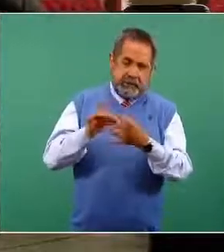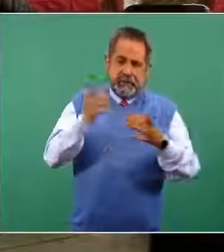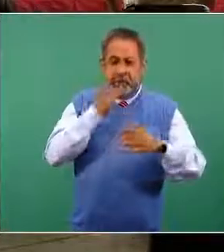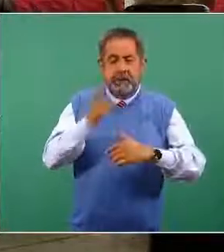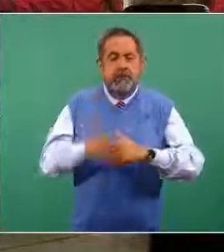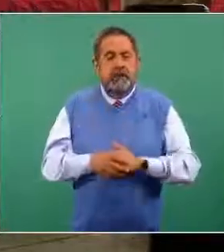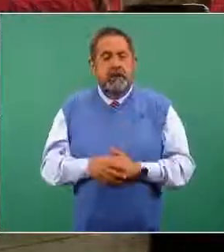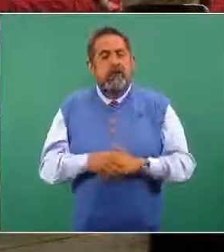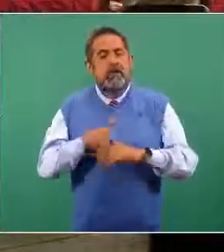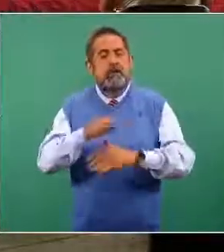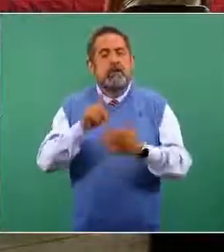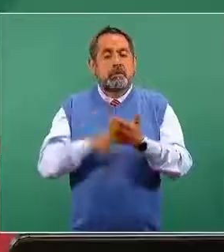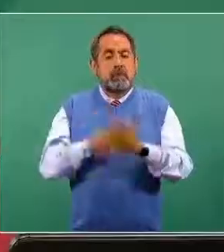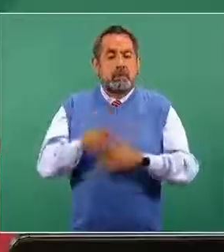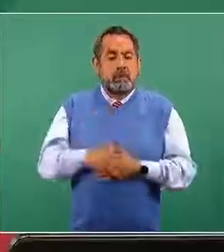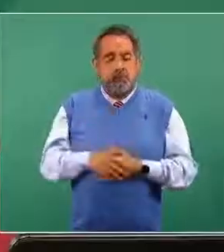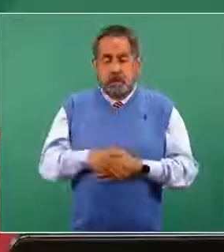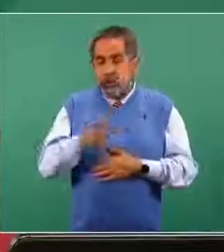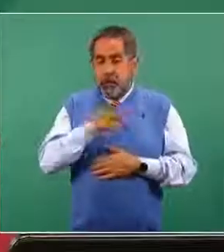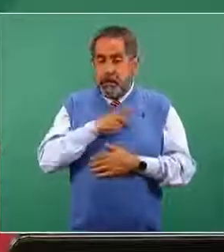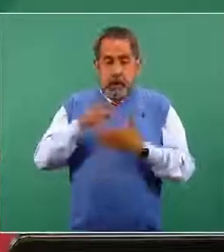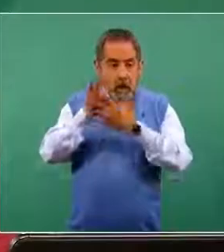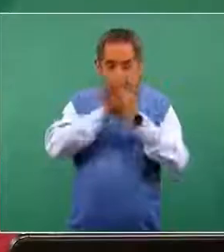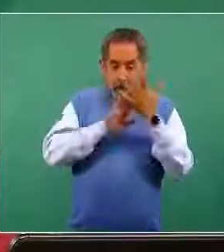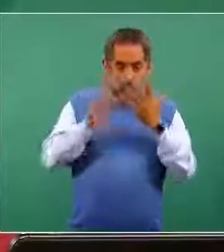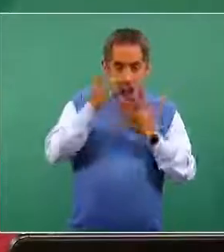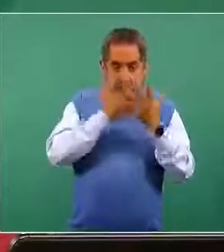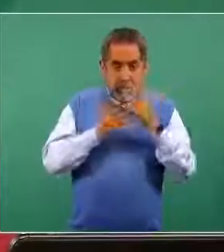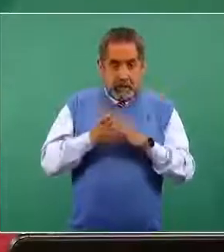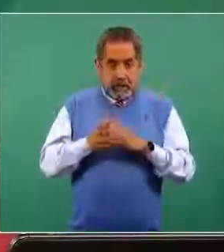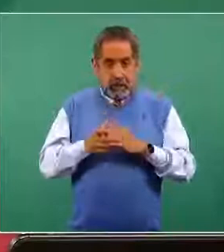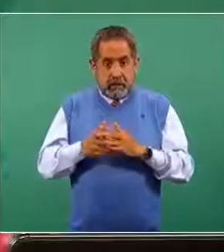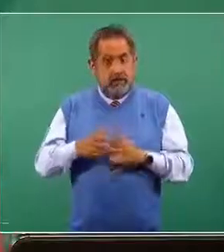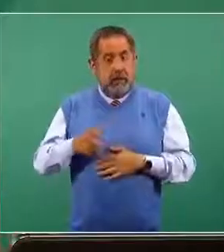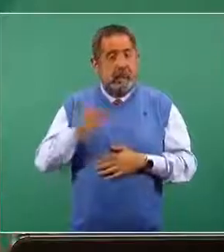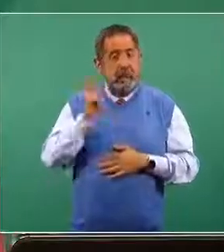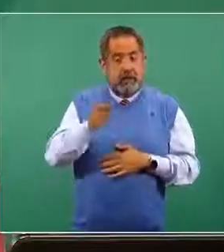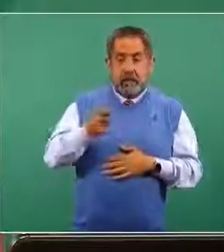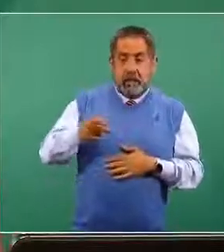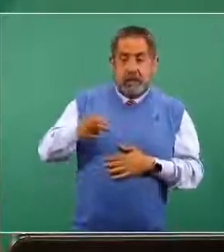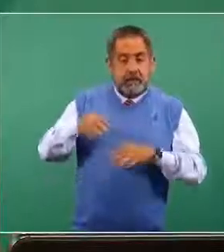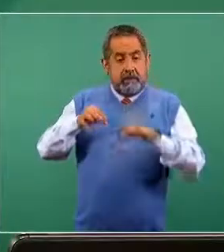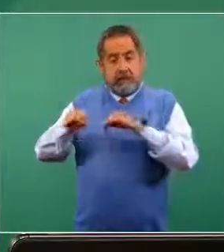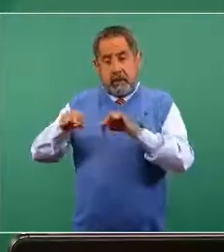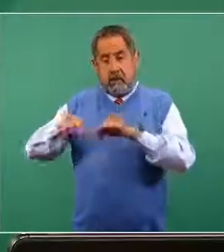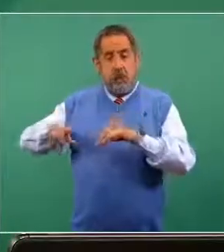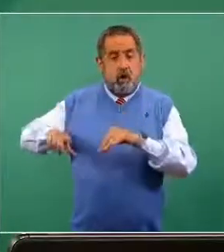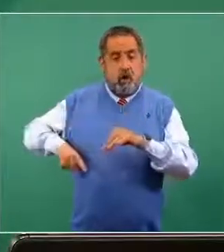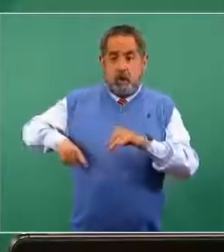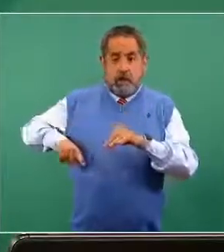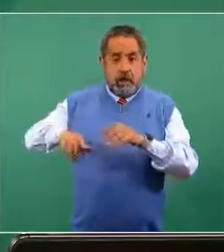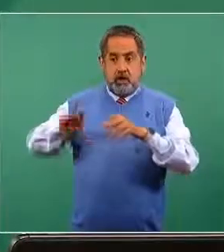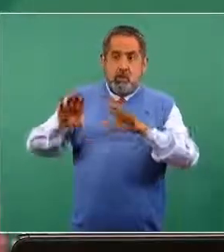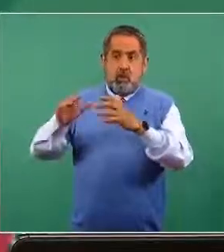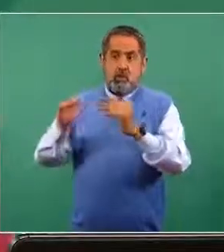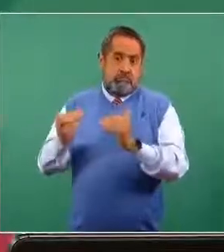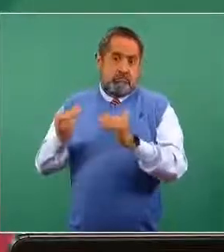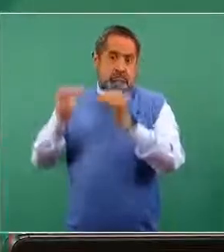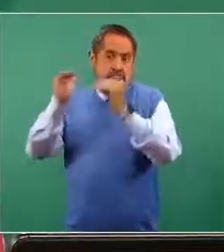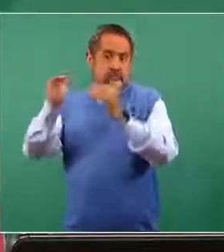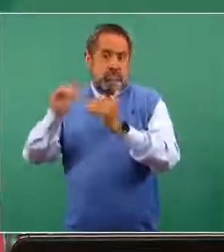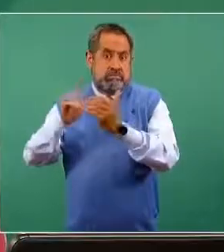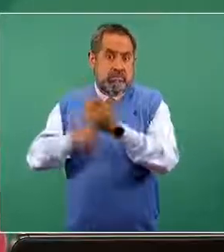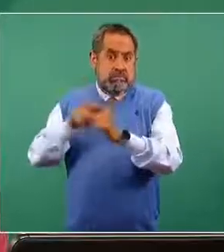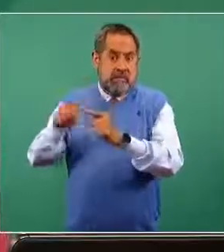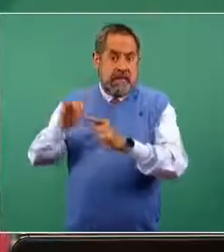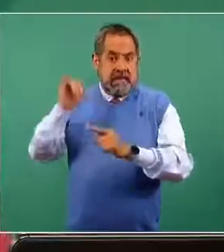ocasiones, en el sentido de que no hay que confundir la actividad pública de una persona, por relevante que sea para un Estado nacional, como es